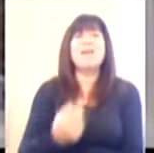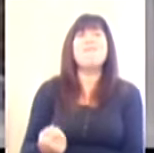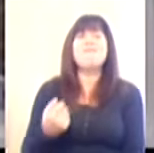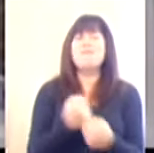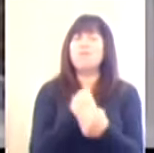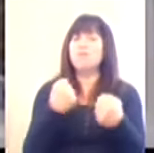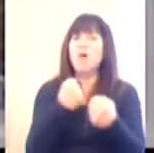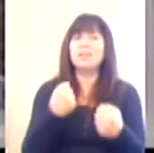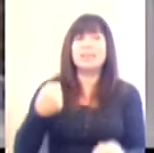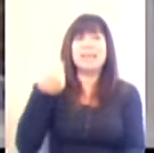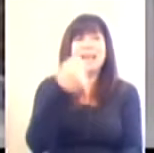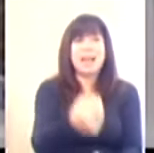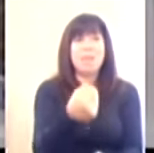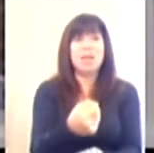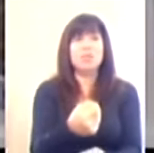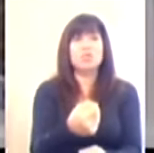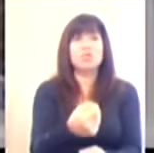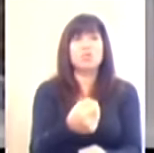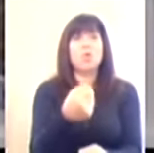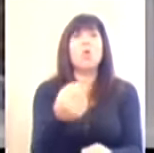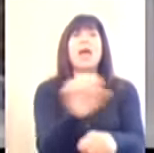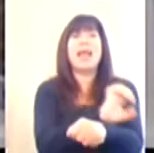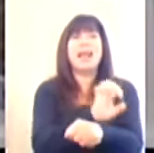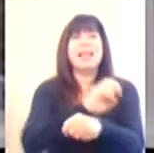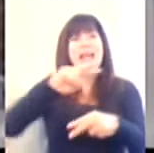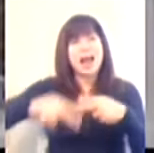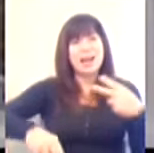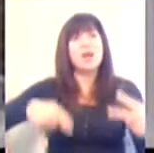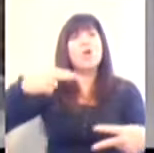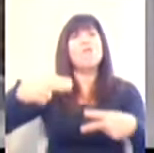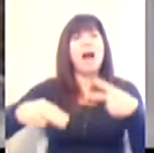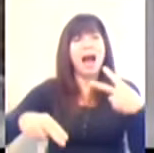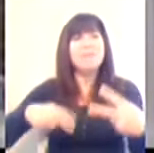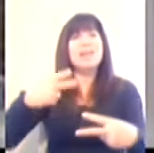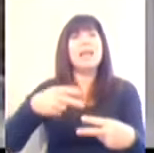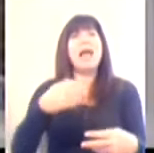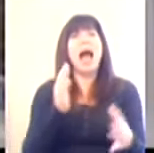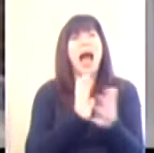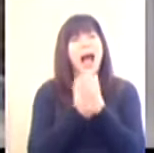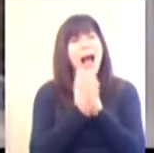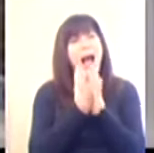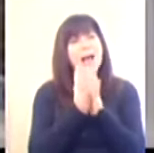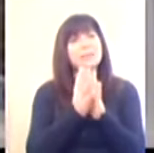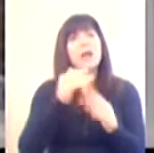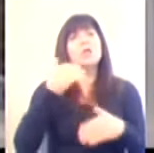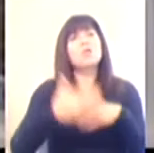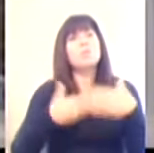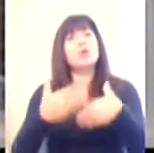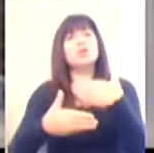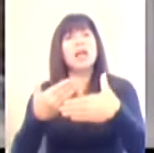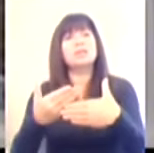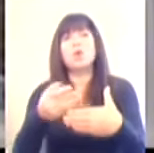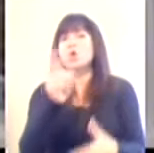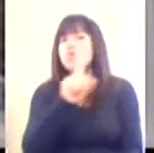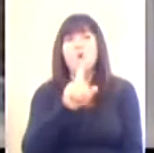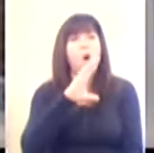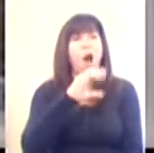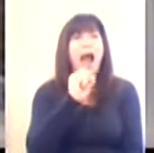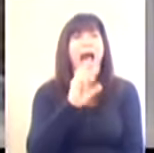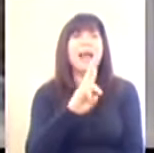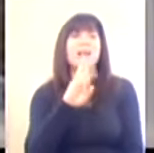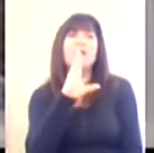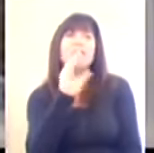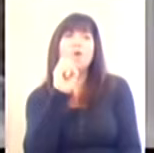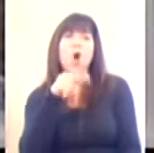inversión en proyectos de energías renovables, acelerando aún más nuestro proceso de descarbonización. Por otra